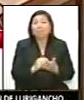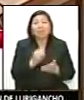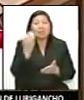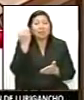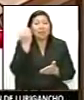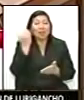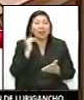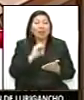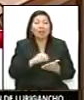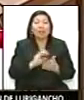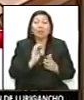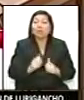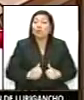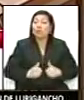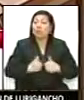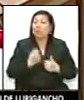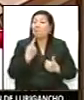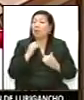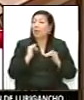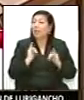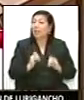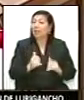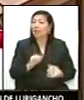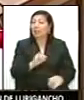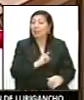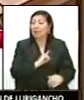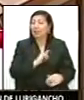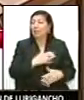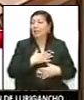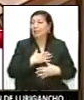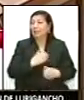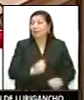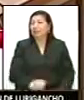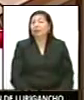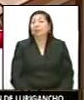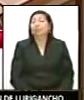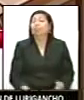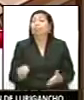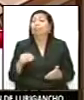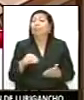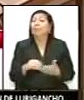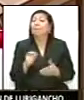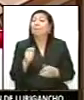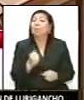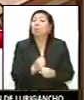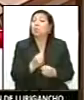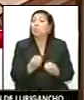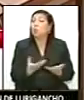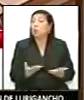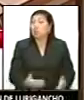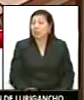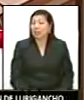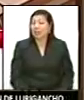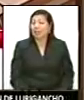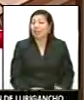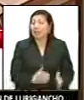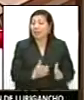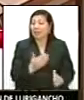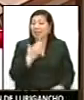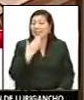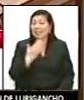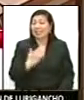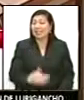antiguos que han dado su vida por mantener a la institución de salud, incluso trabajando muchas veces en condiciones inadecuadas.